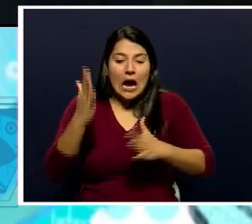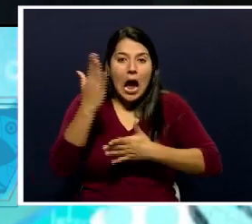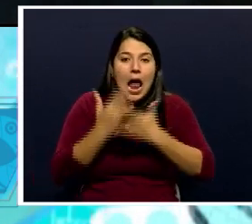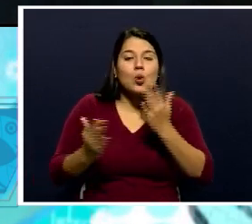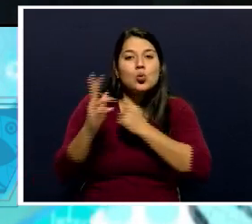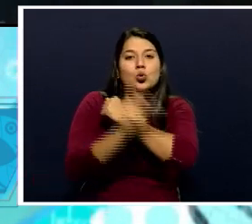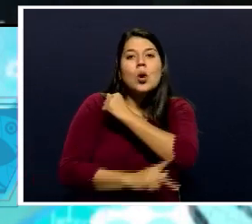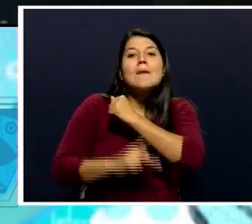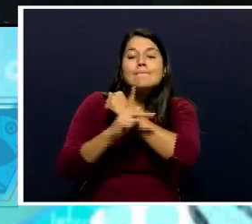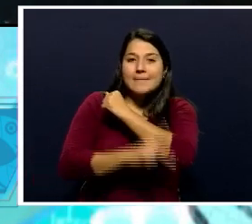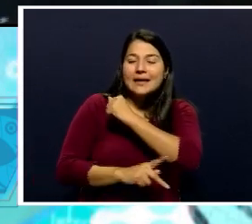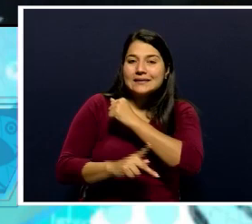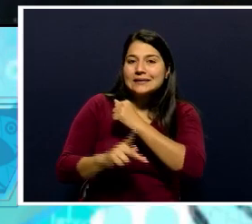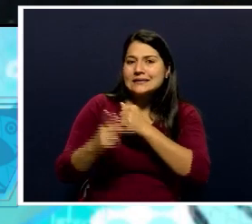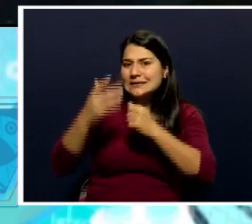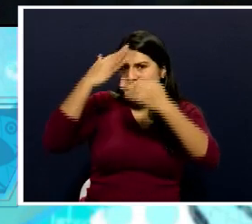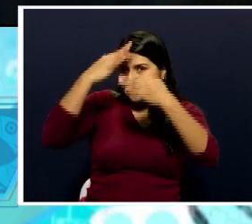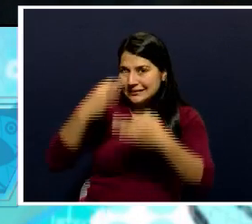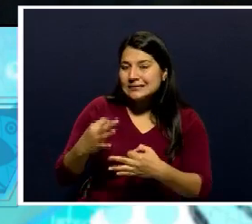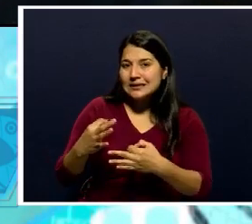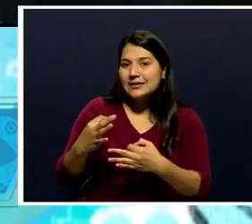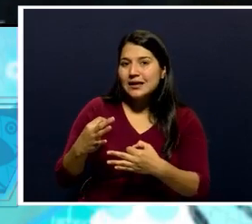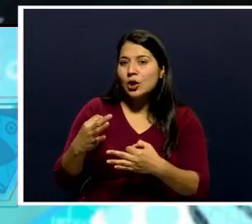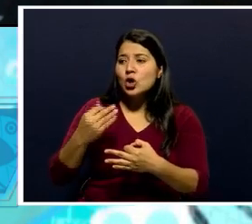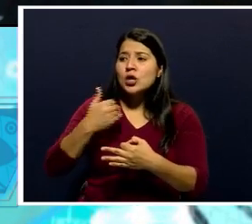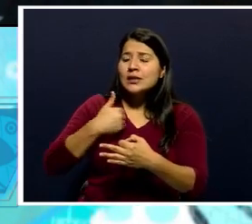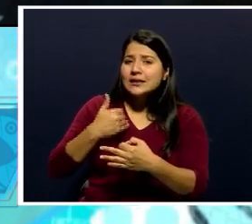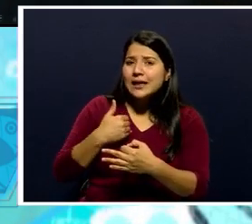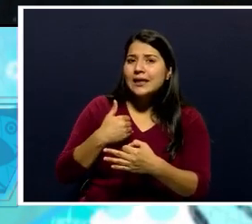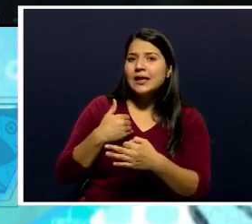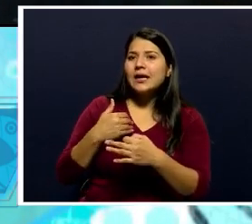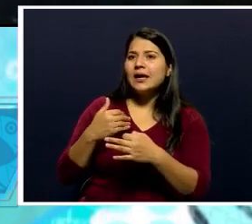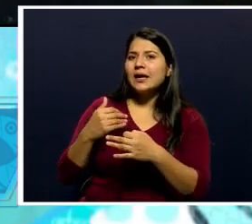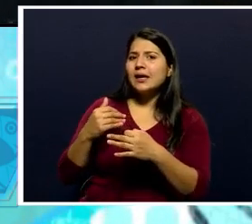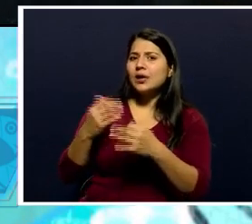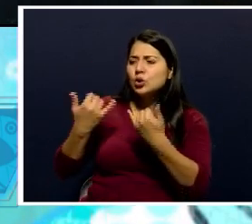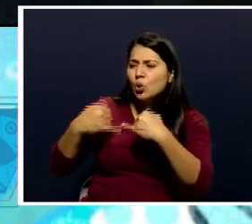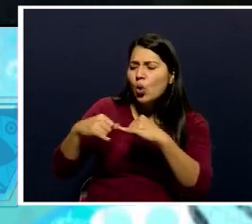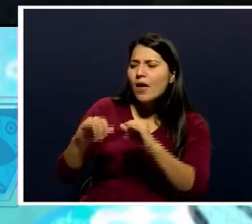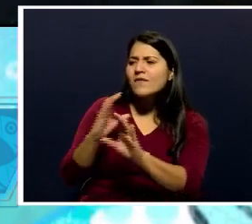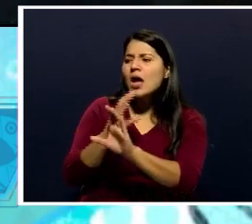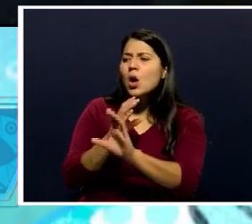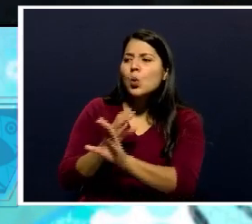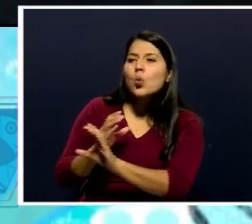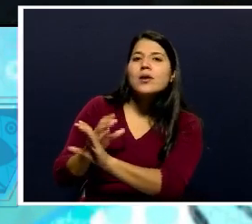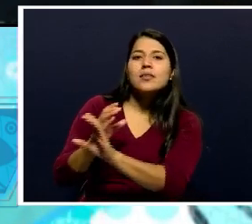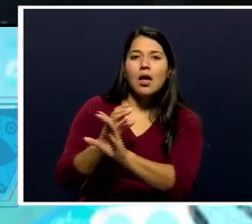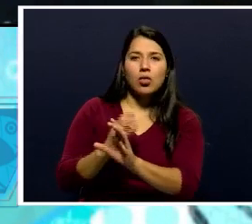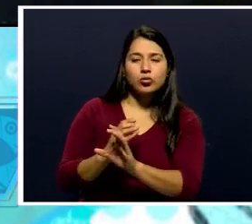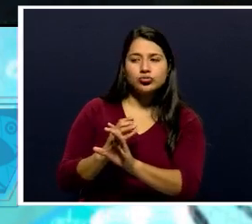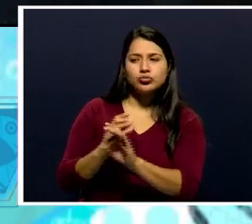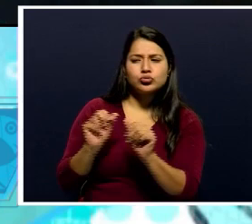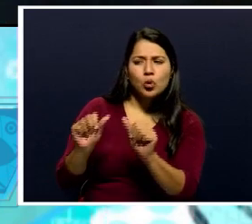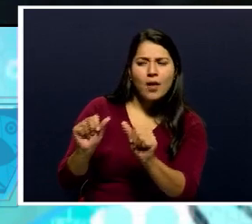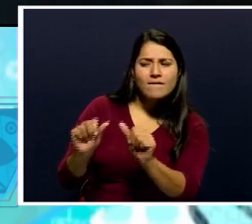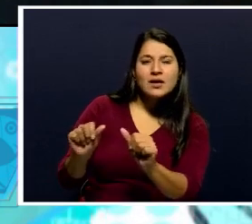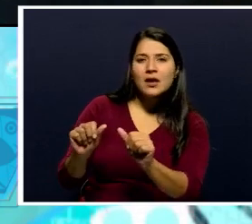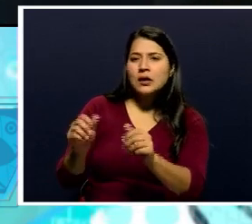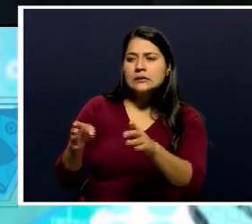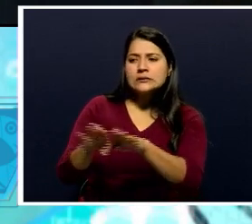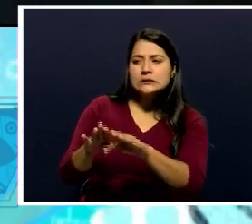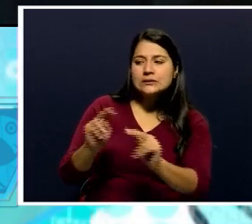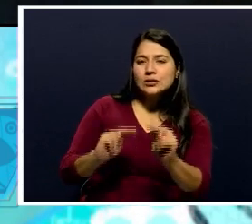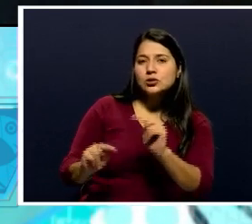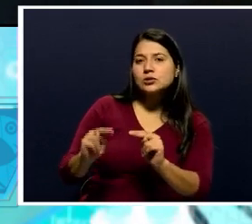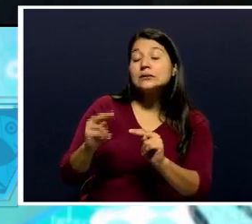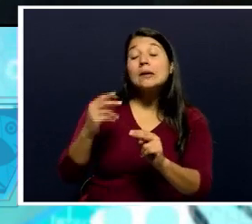mantener ciertas medidas de salud pública y mantener algunas medidas de reactivación económica, asumiendo que no hay inmunidad de rebaño o que no sabemos